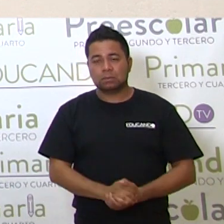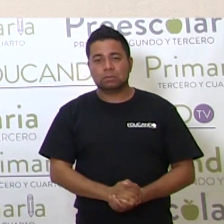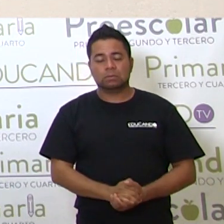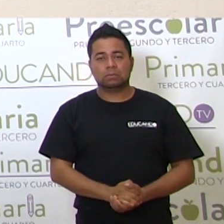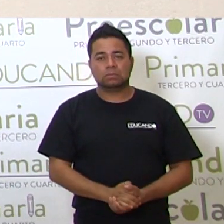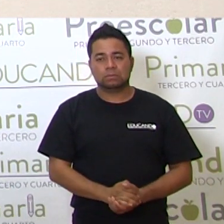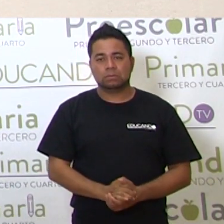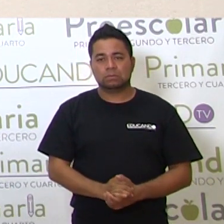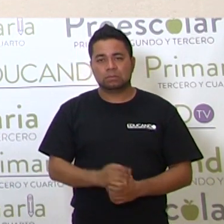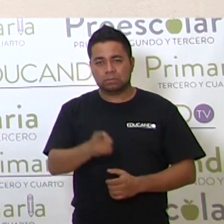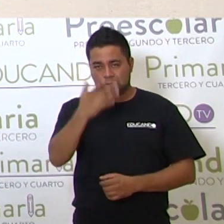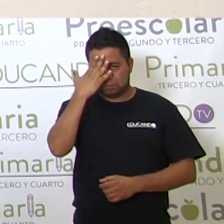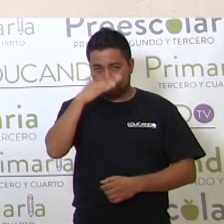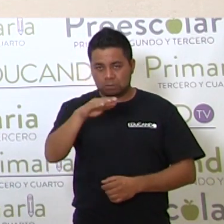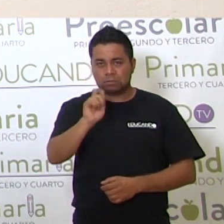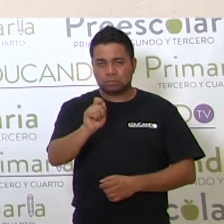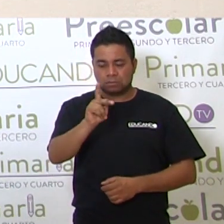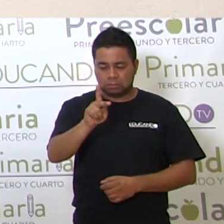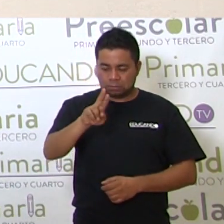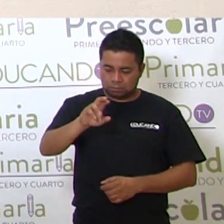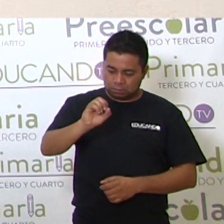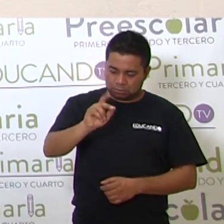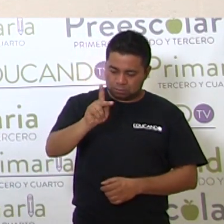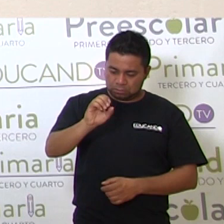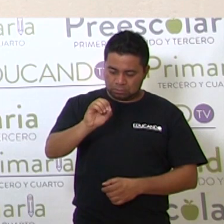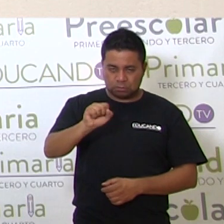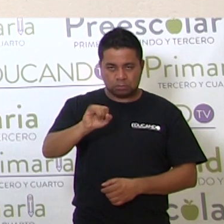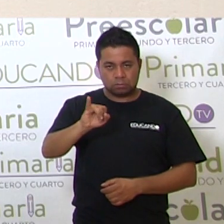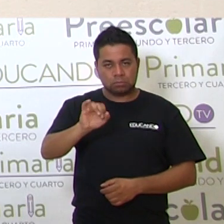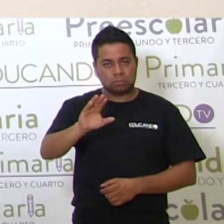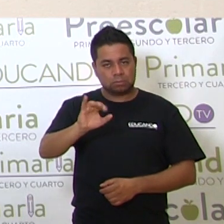¿Saben lo que es una proposición?